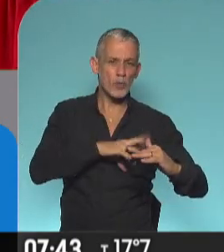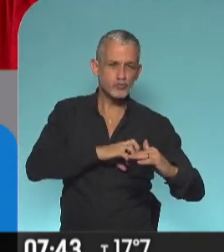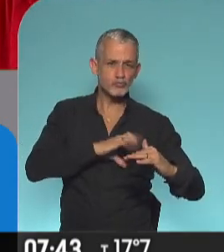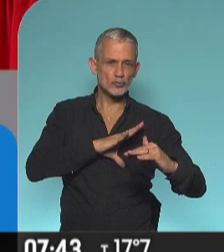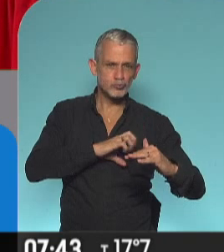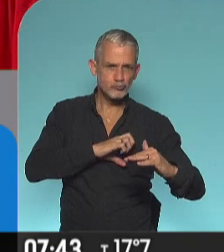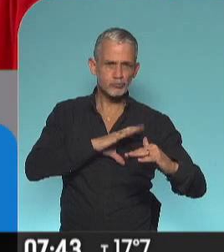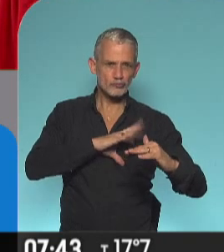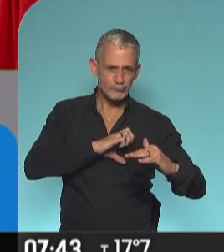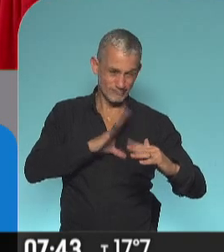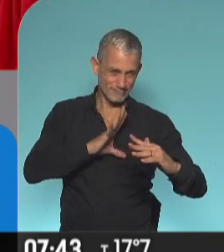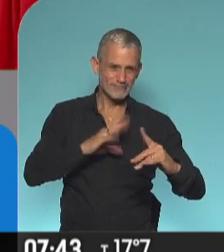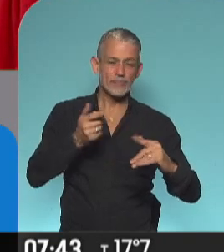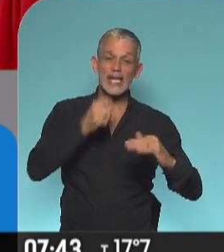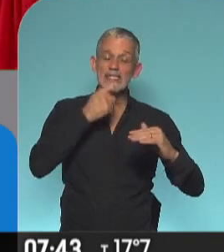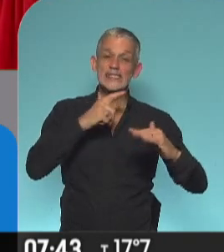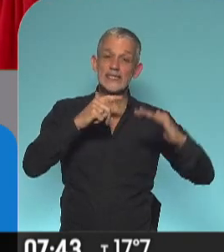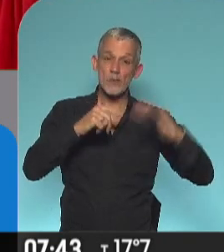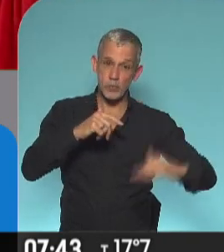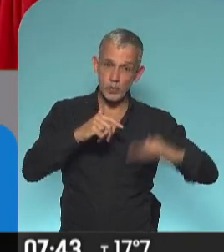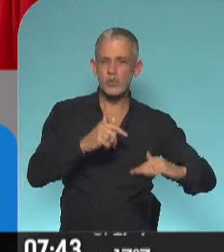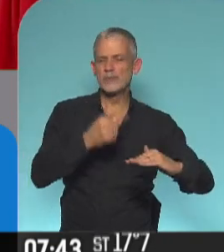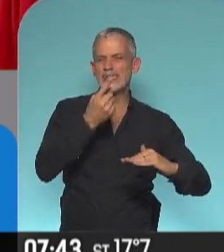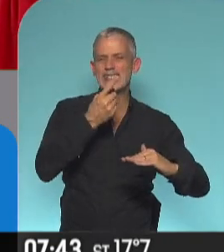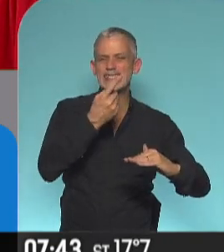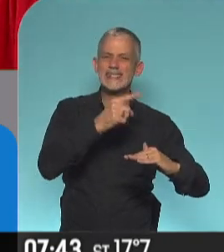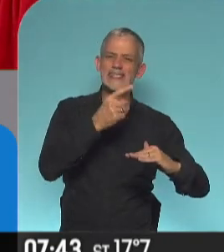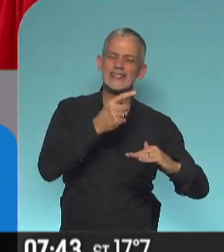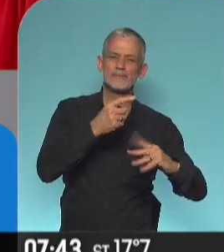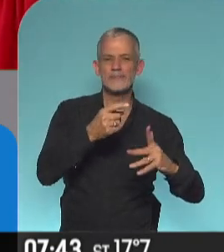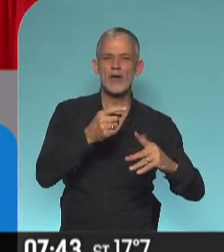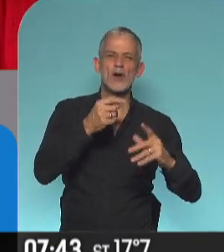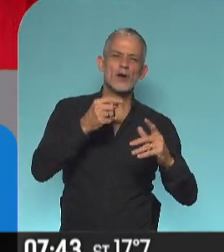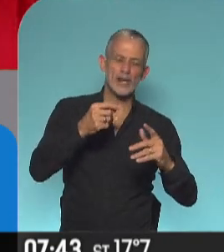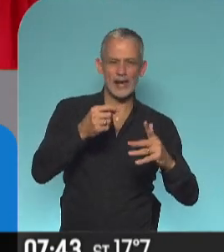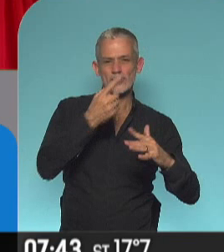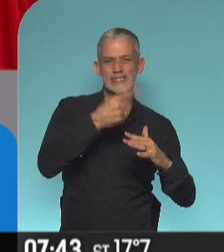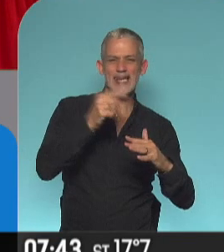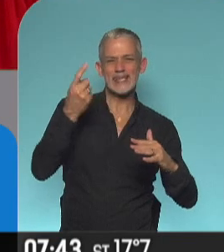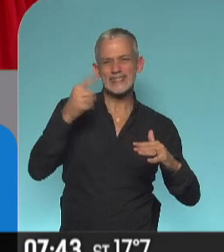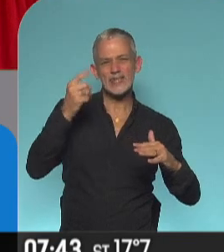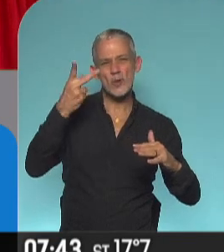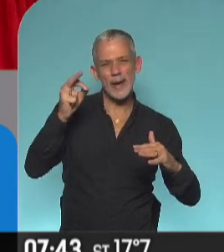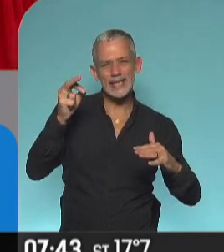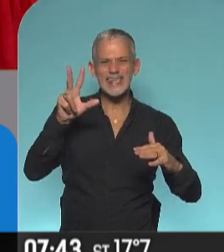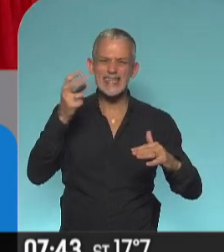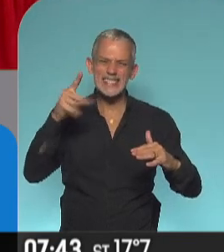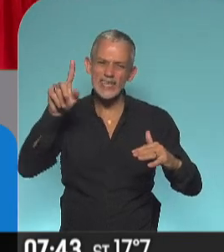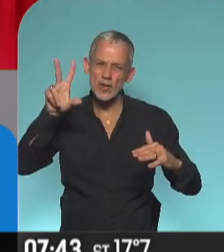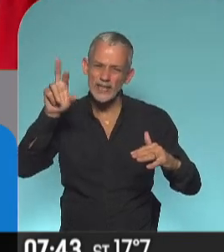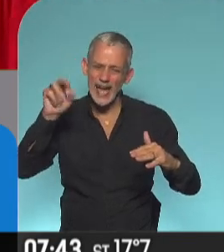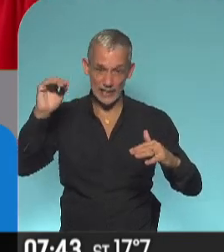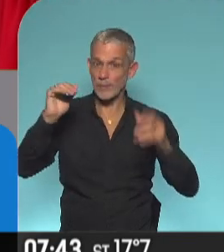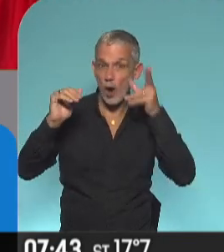latidos cardíacos. Claro. Por debajo, digamos que hasta 120, 80 es la normal. Entre 120 y 130 de máxima y